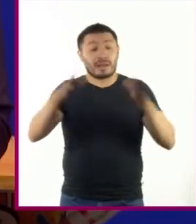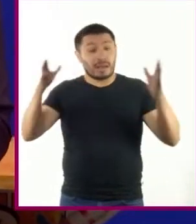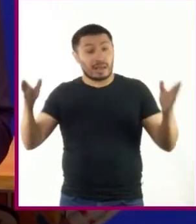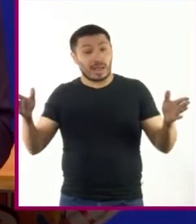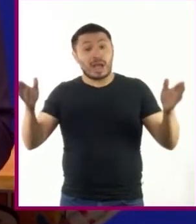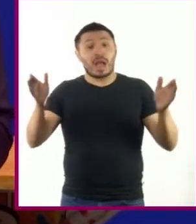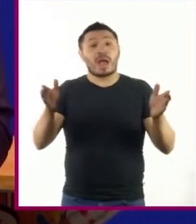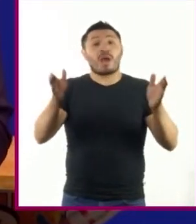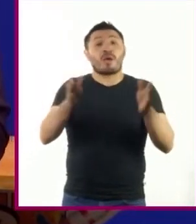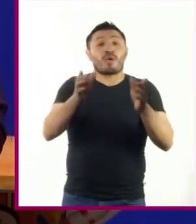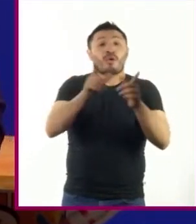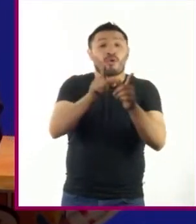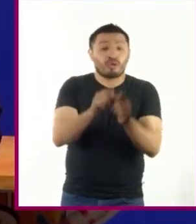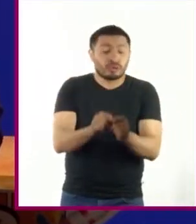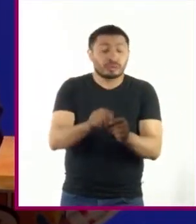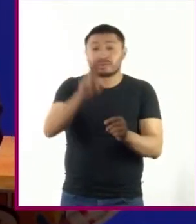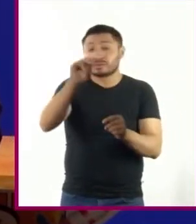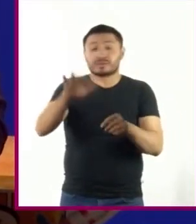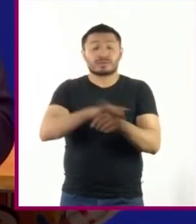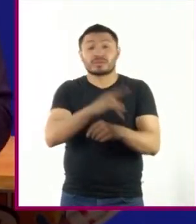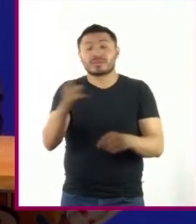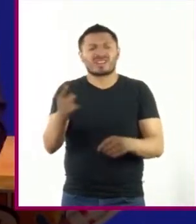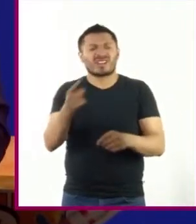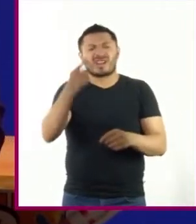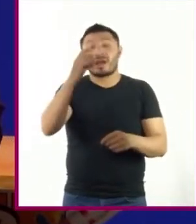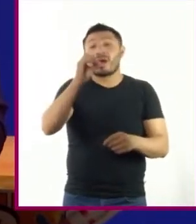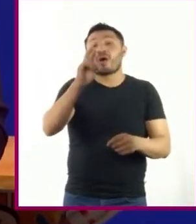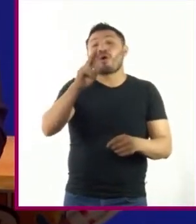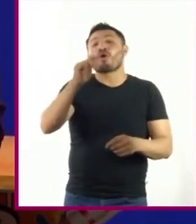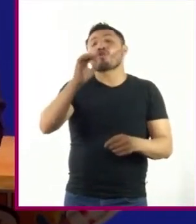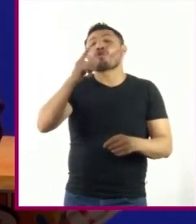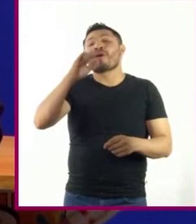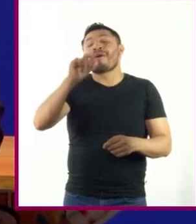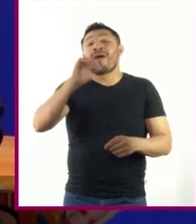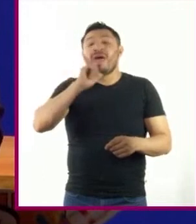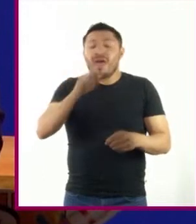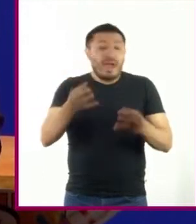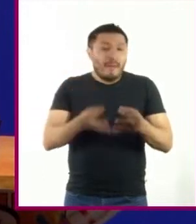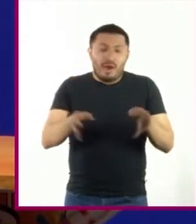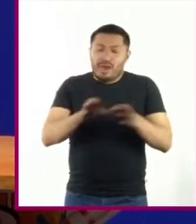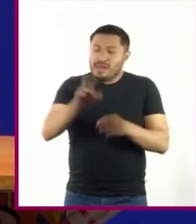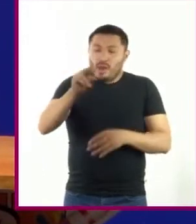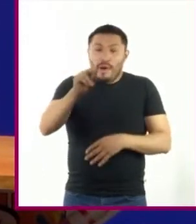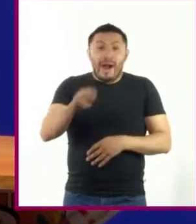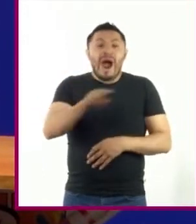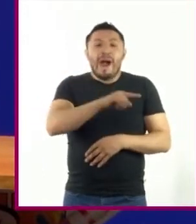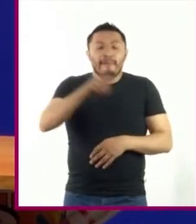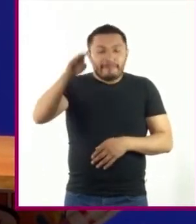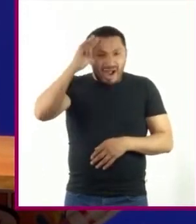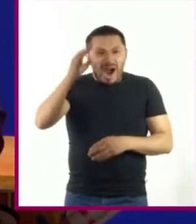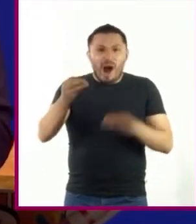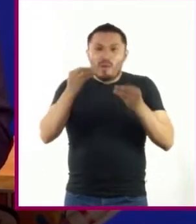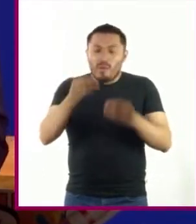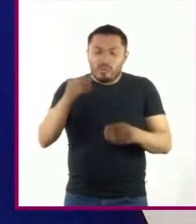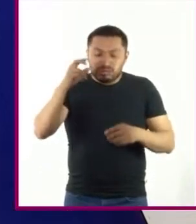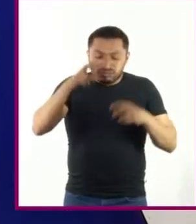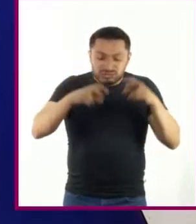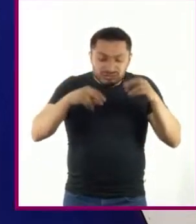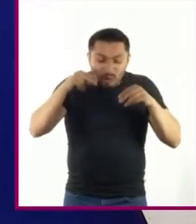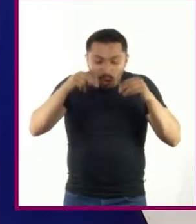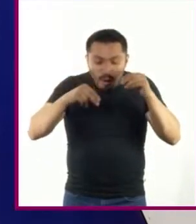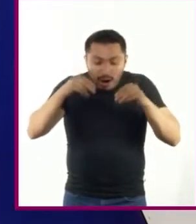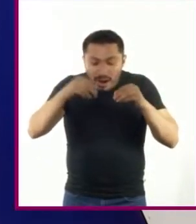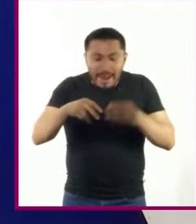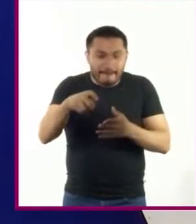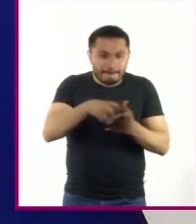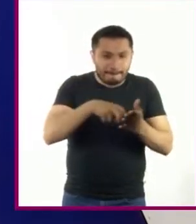No porque la ortografía no sea muy importante, sino porque piensen que revisan con mucho cuidado la ortografía de cada